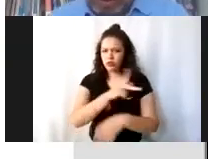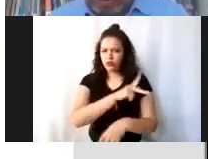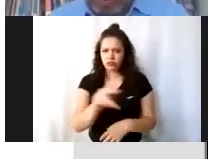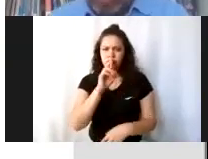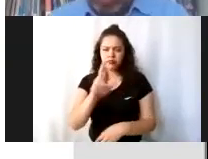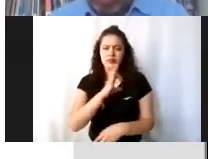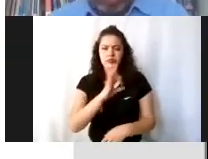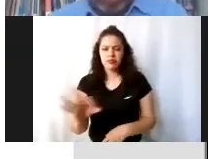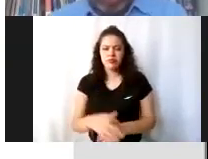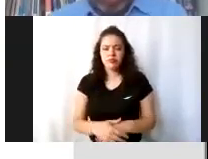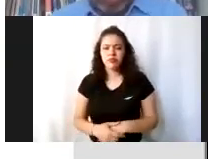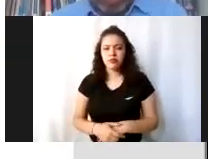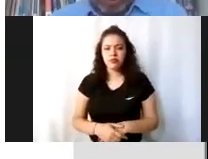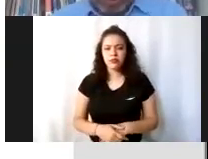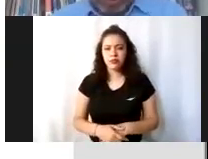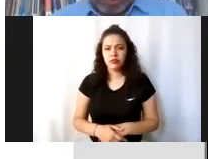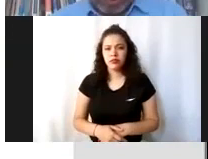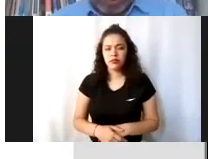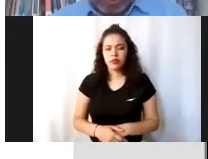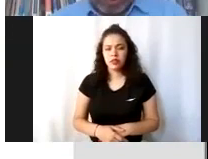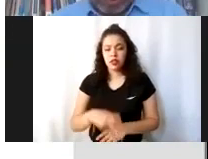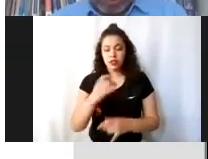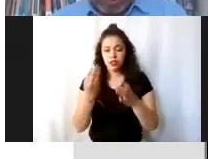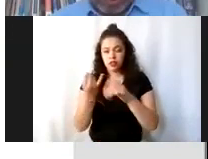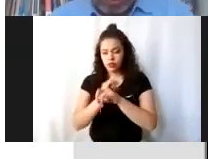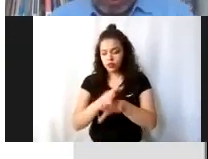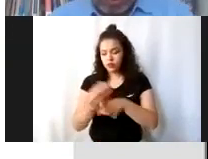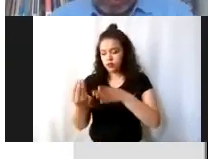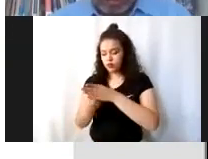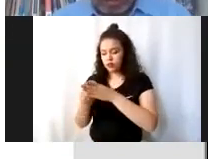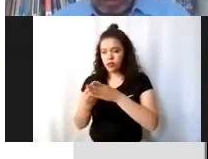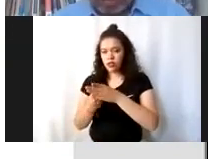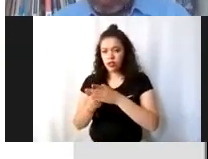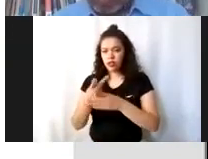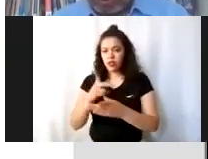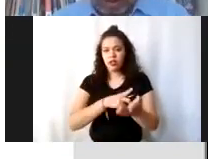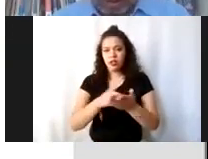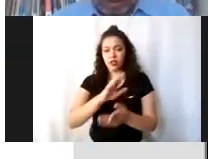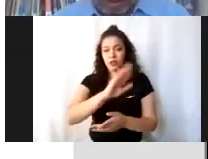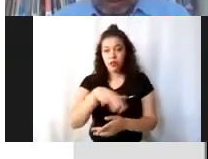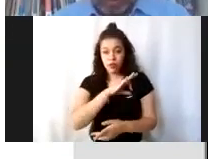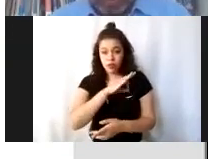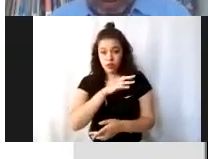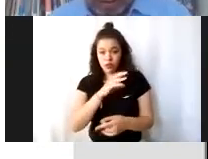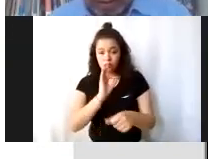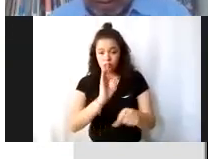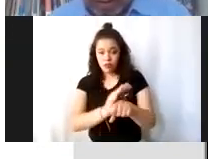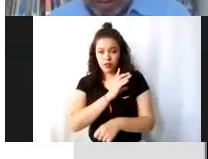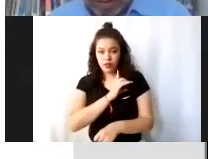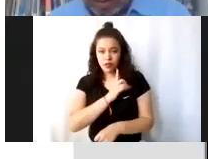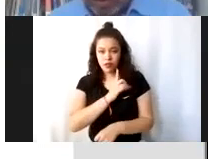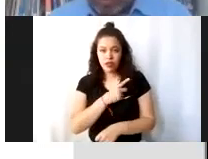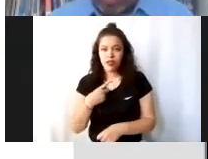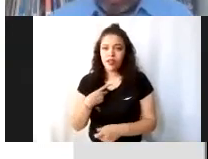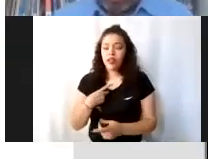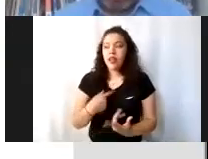para el grupo. ¿Tiene derecho a la protección de datos personales a alguien ya fallecido? Yo siento que es un poquitito difícil